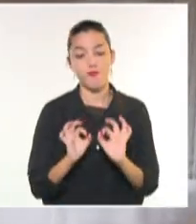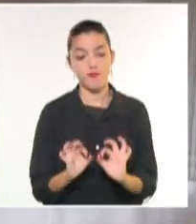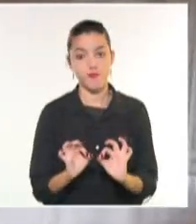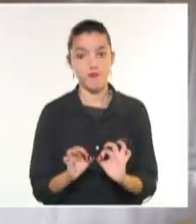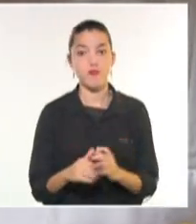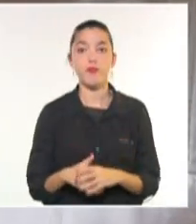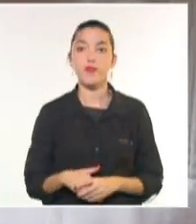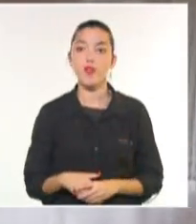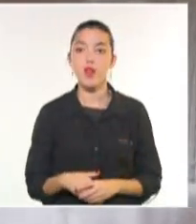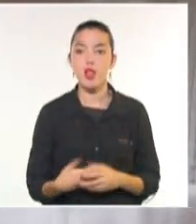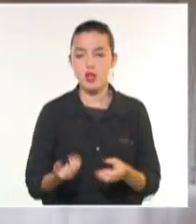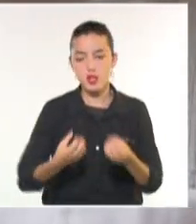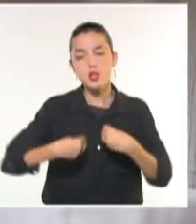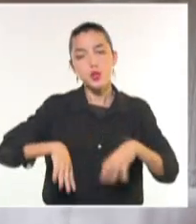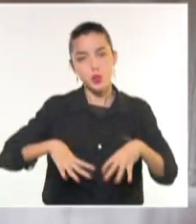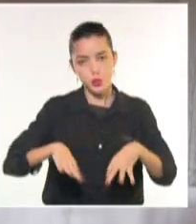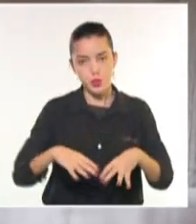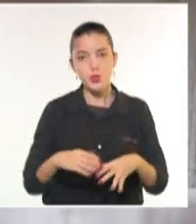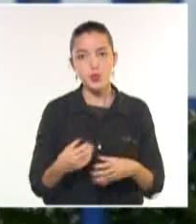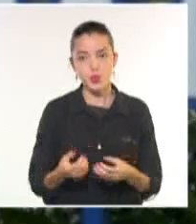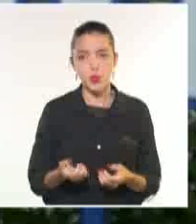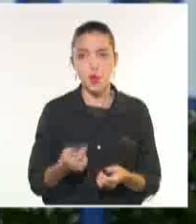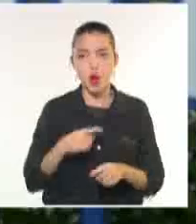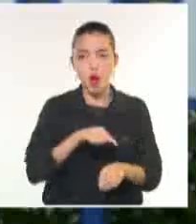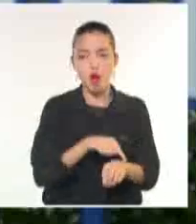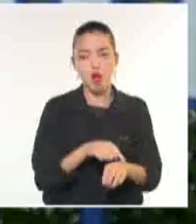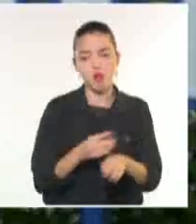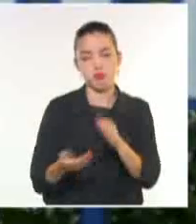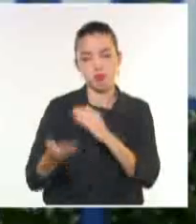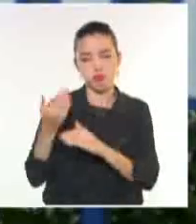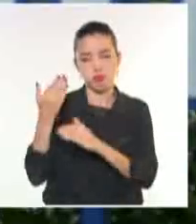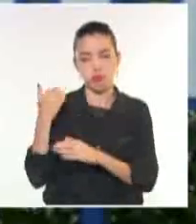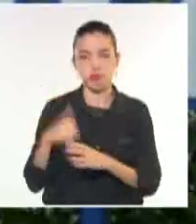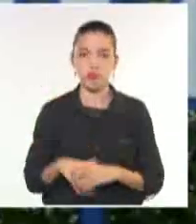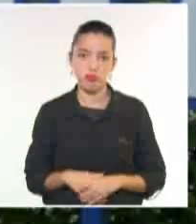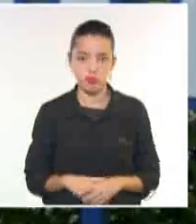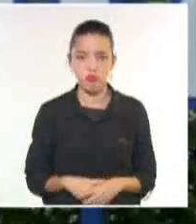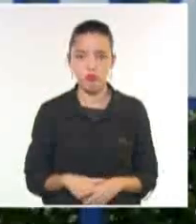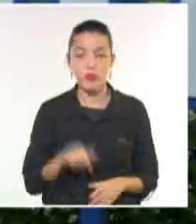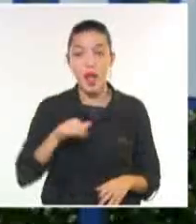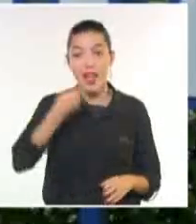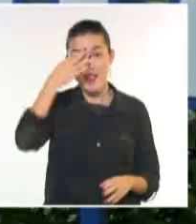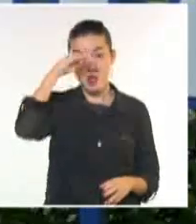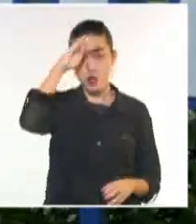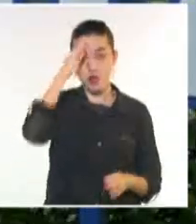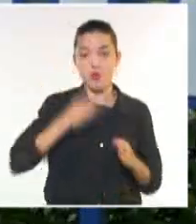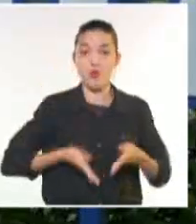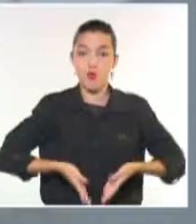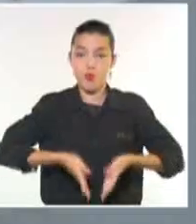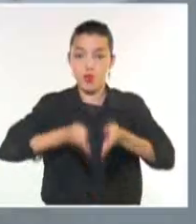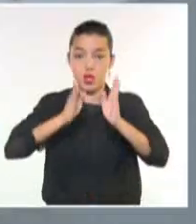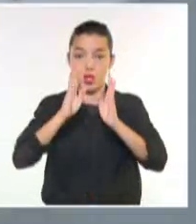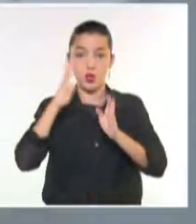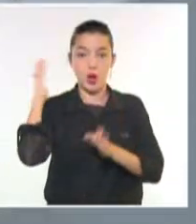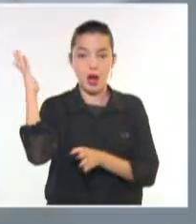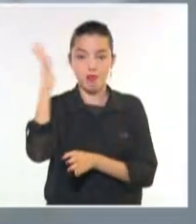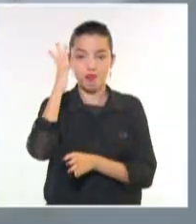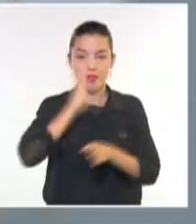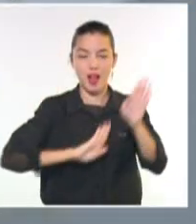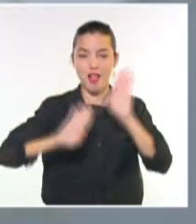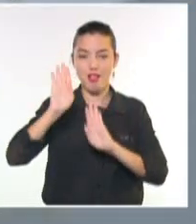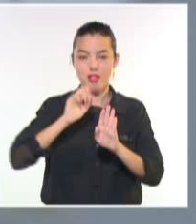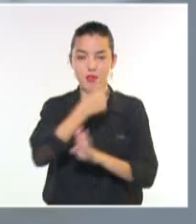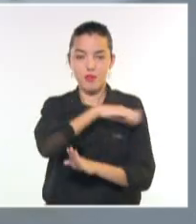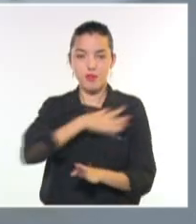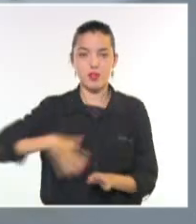las condiciones que se van a producir en determinado territorio. En Cuba, el Instituto de Meteorología y la Defensa Civil establecen los